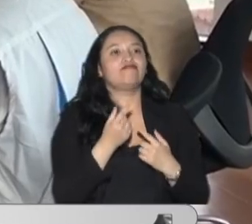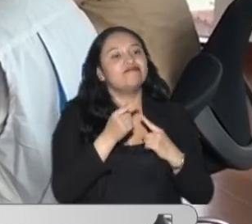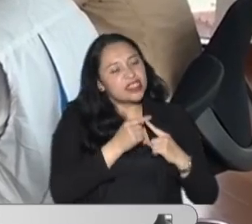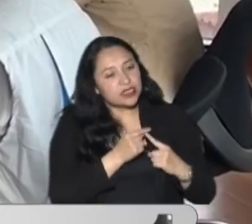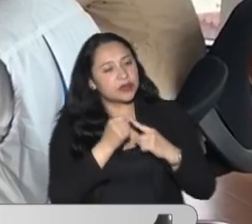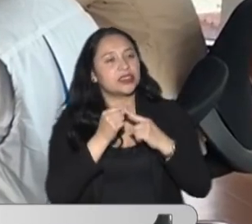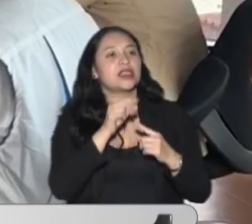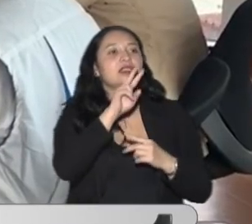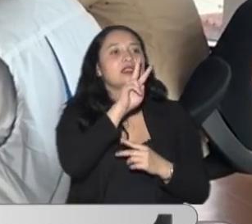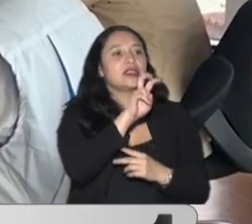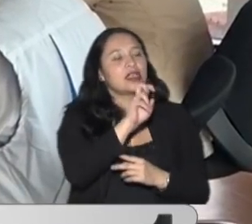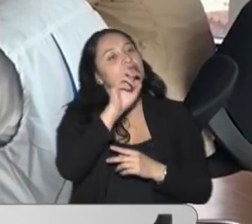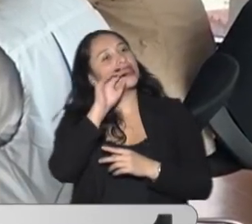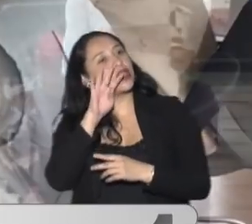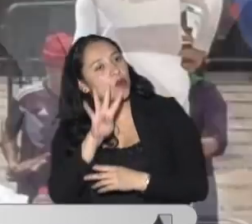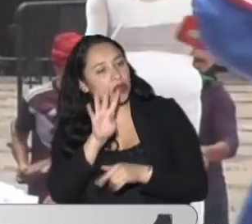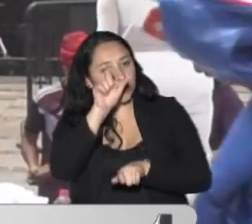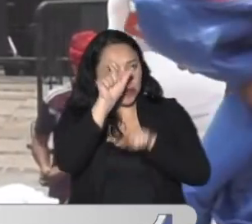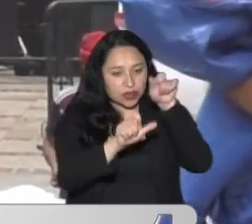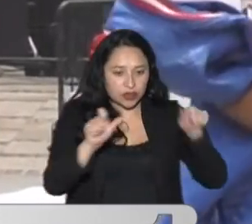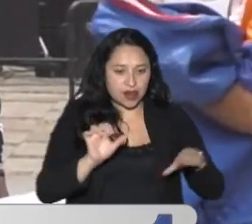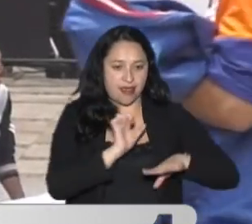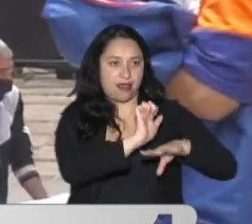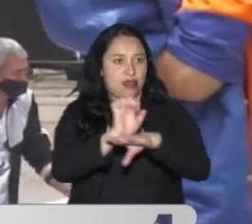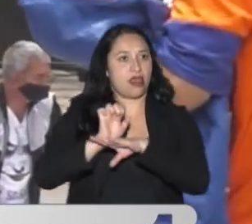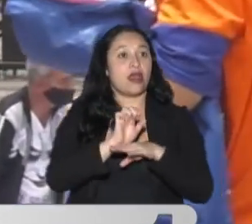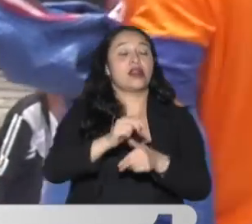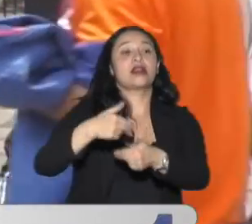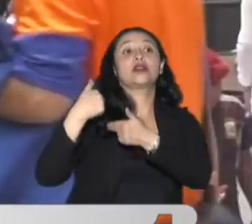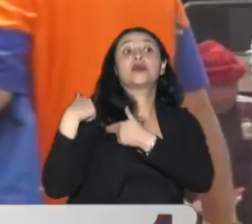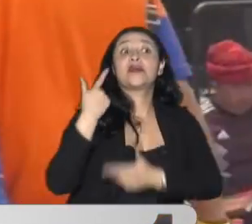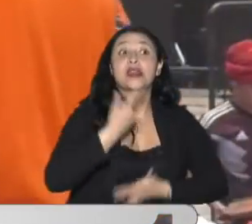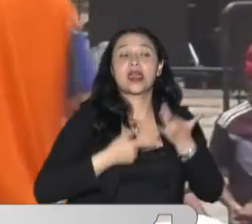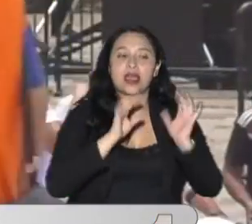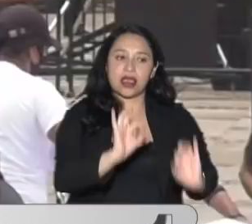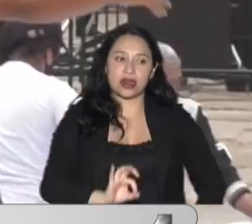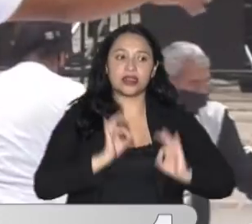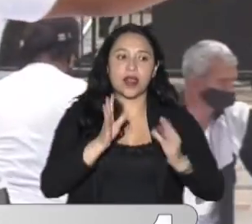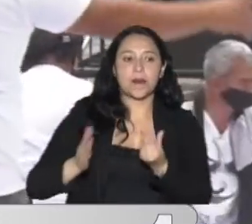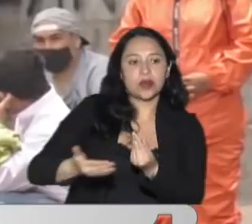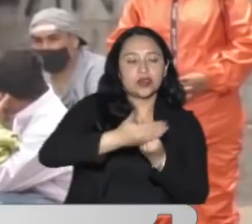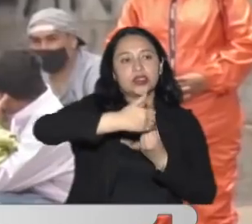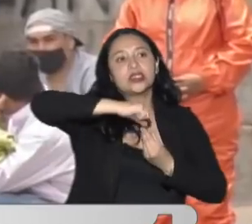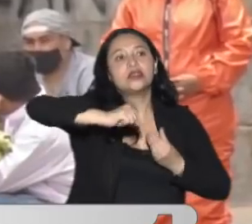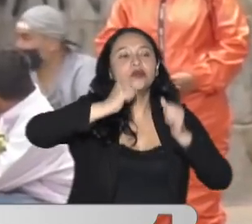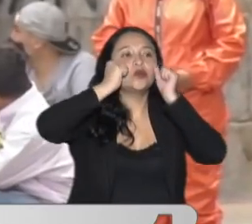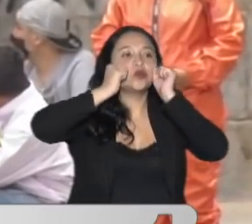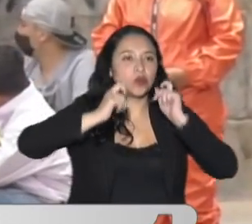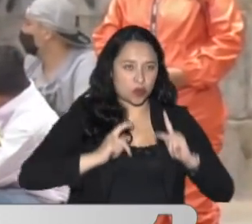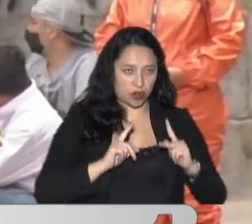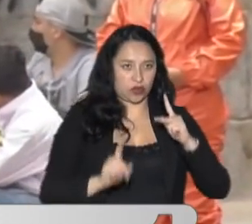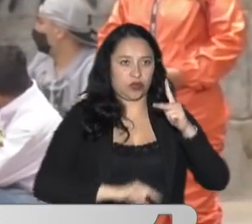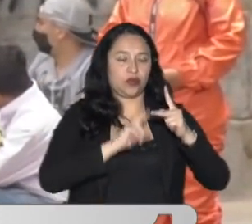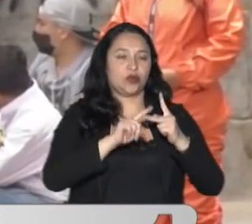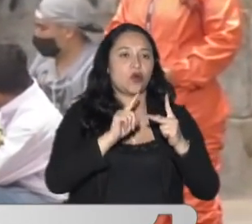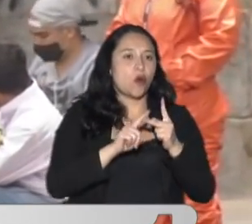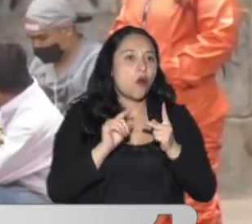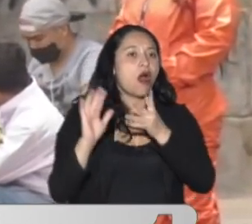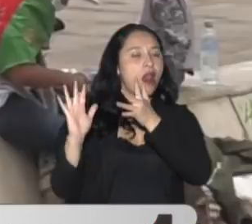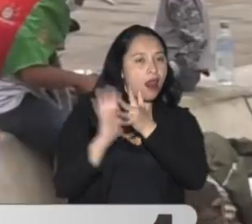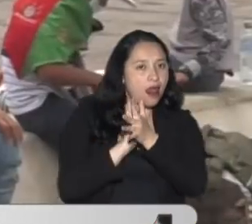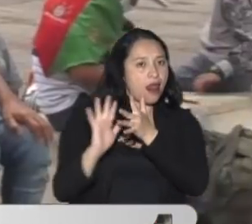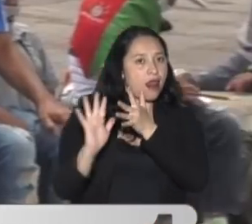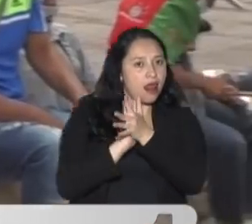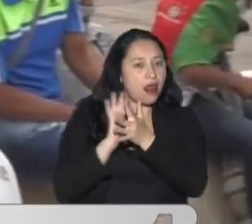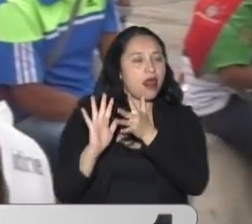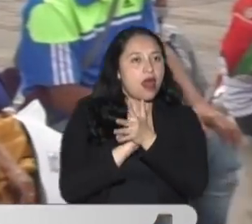por 74 funcionarios de esa entidad, quienes serán los encargados de garantizar la protección de los derechos humanos y la recepción de denuncias durante la minga